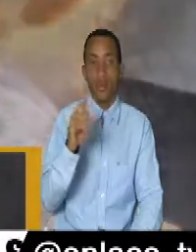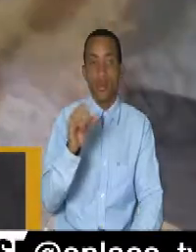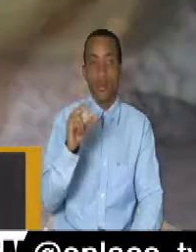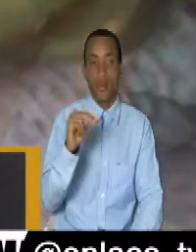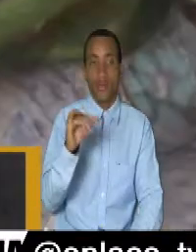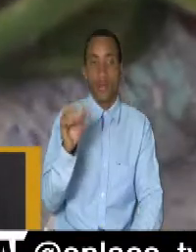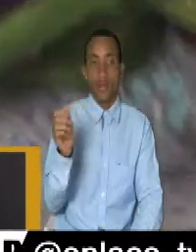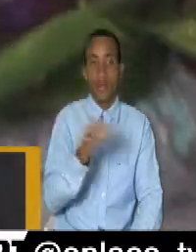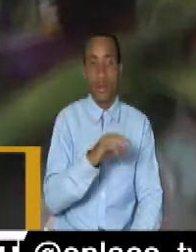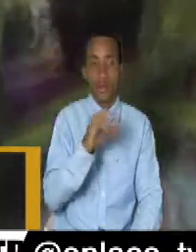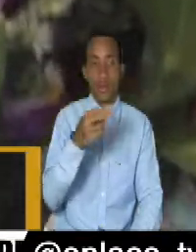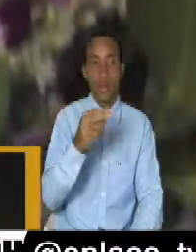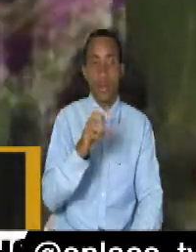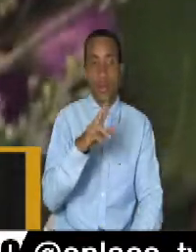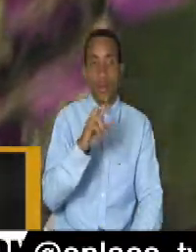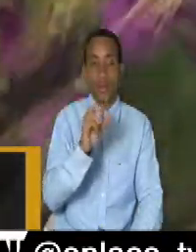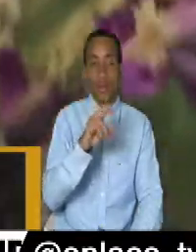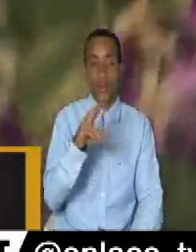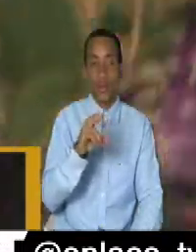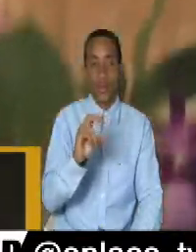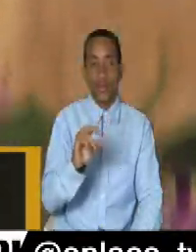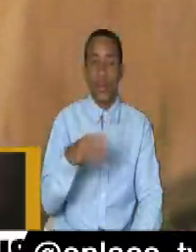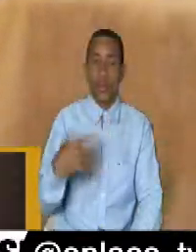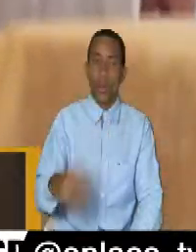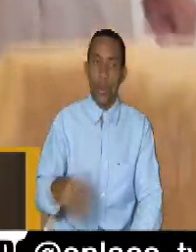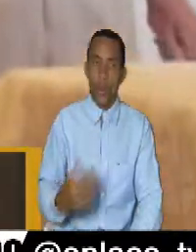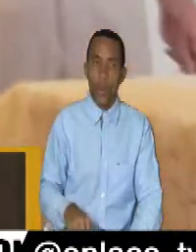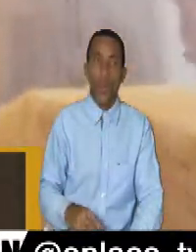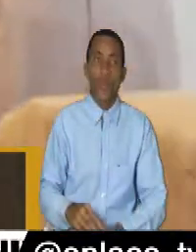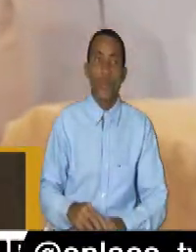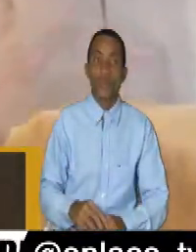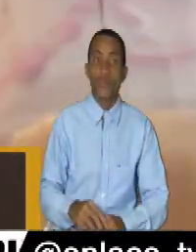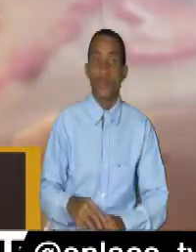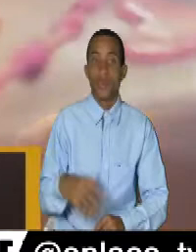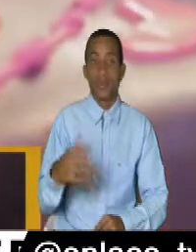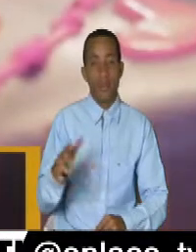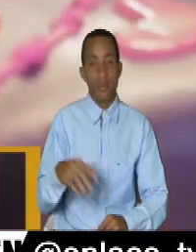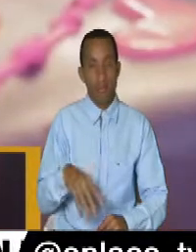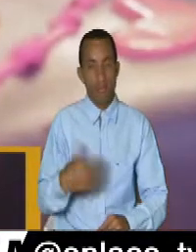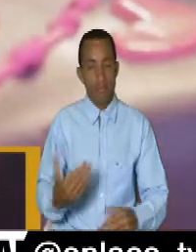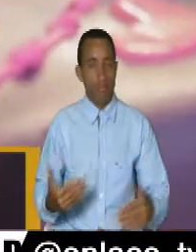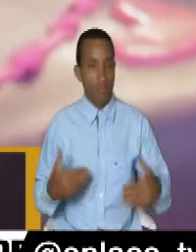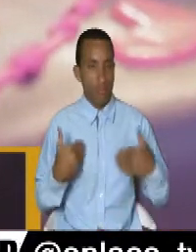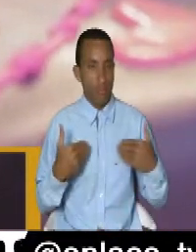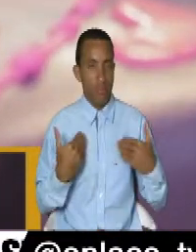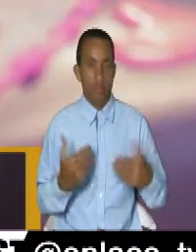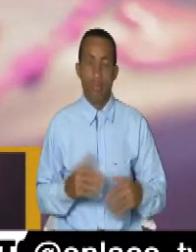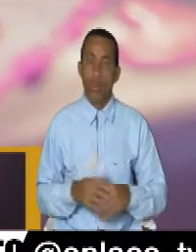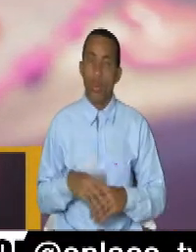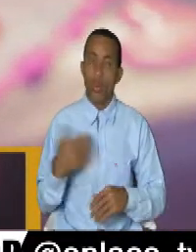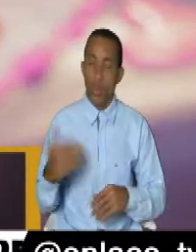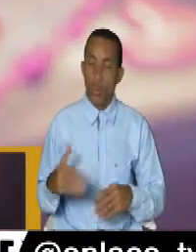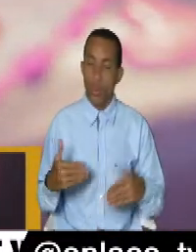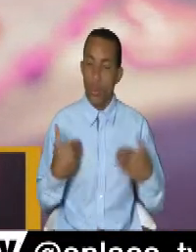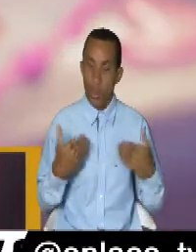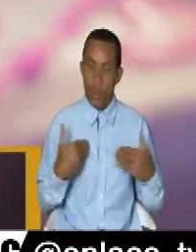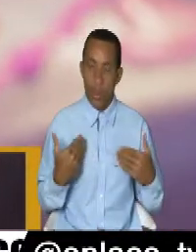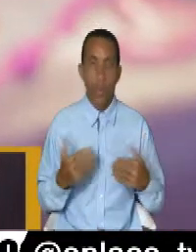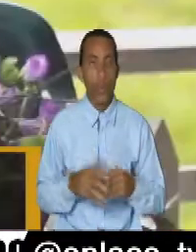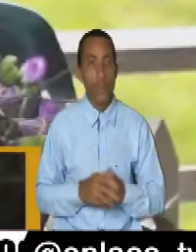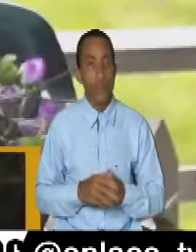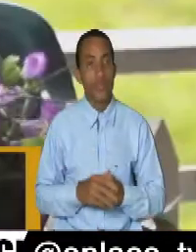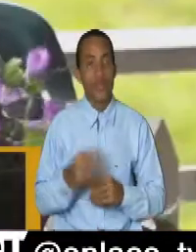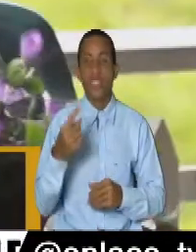Buenas Noticias destacamos única y sencillamente el valor placentero de vivir y disfrutar la vida por un